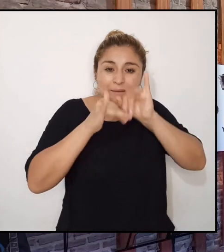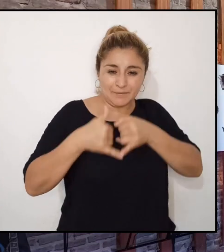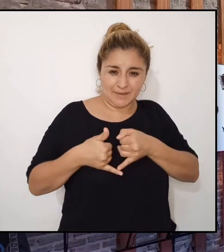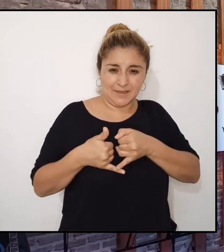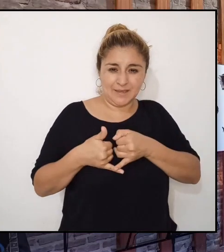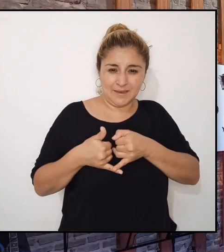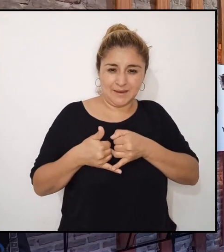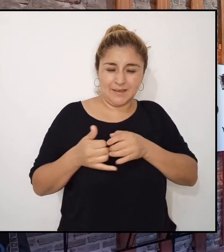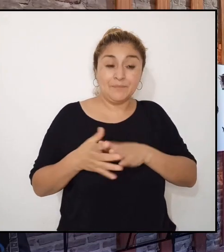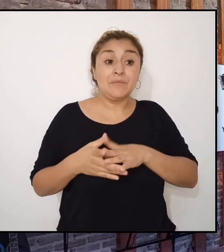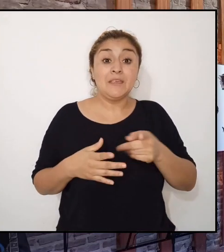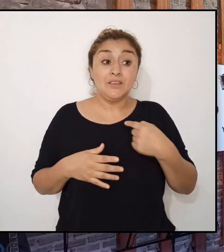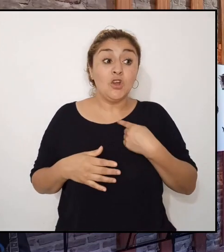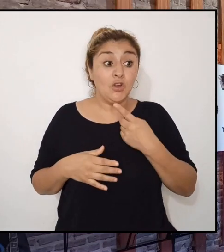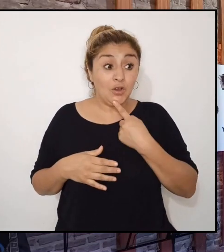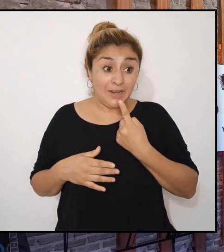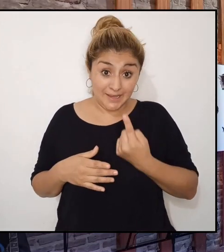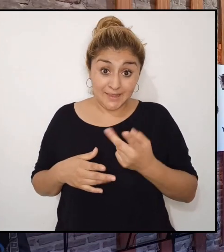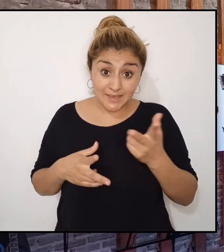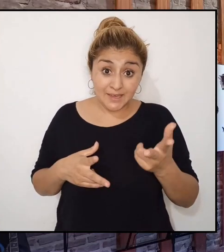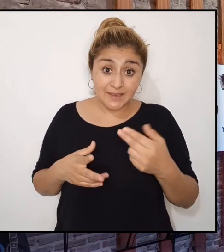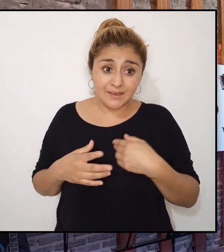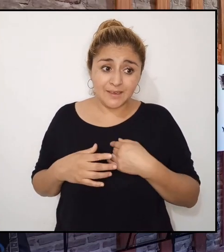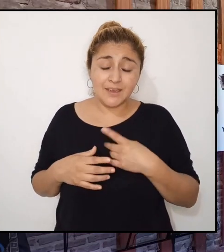problema si ahora estoy en paz con Dios?